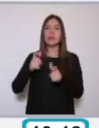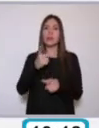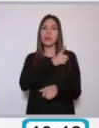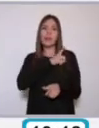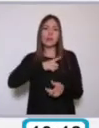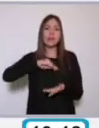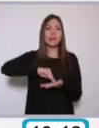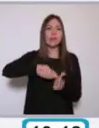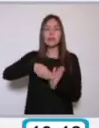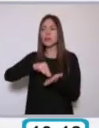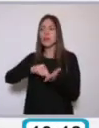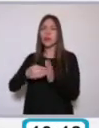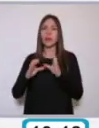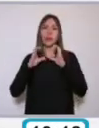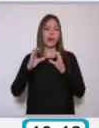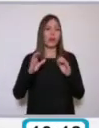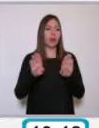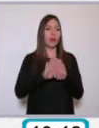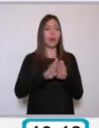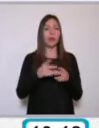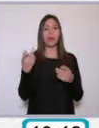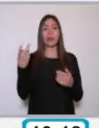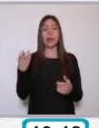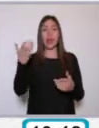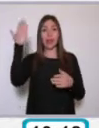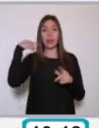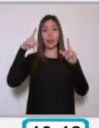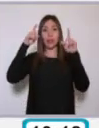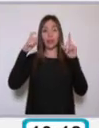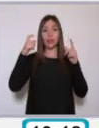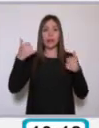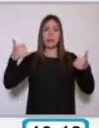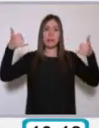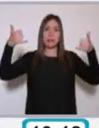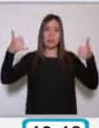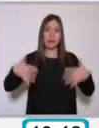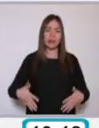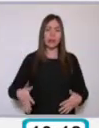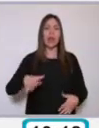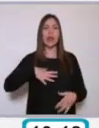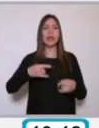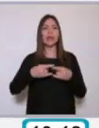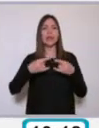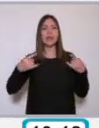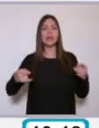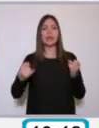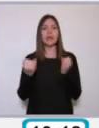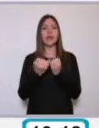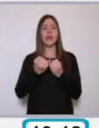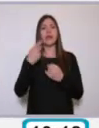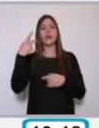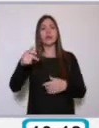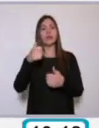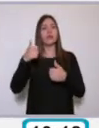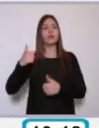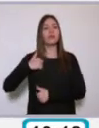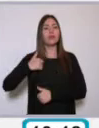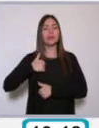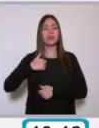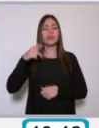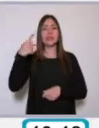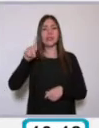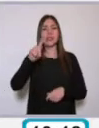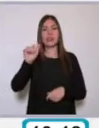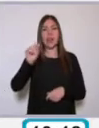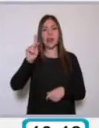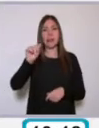tenían que ser atletas, porque esas cosas pesaban horrores. Y aparte, bueno, hubo historias como el tren que volaron el ejército zapatista, ¿no? Que iban a hacer una